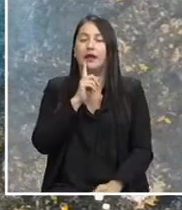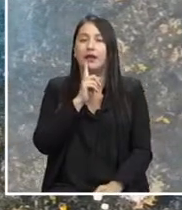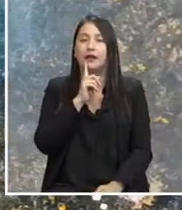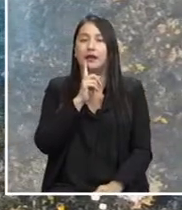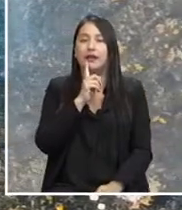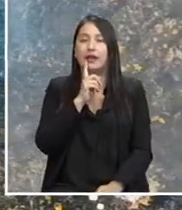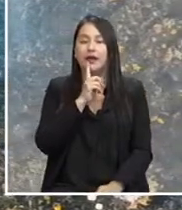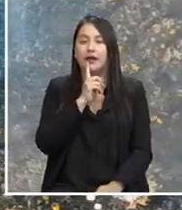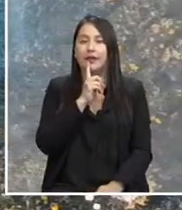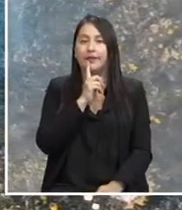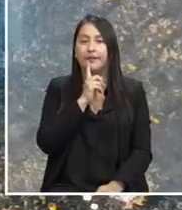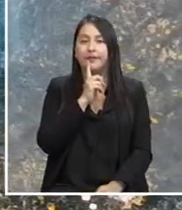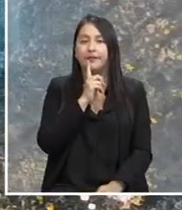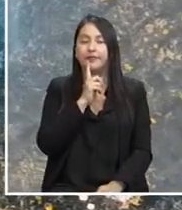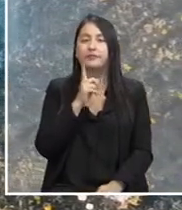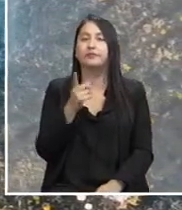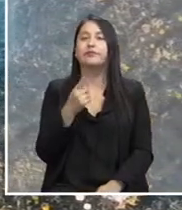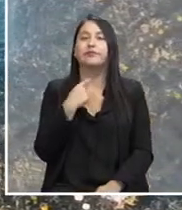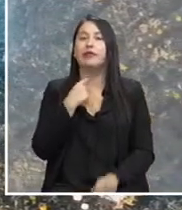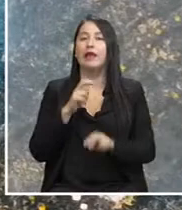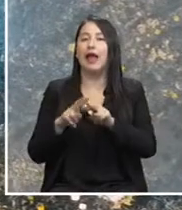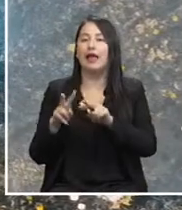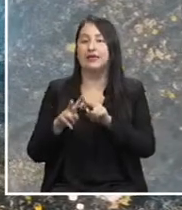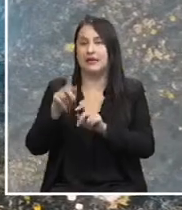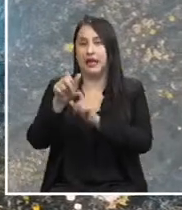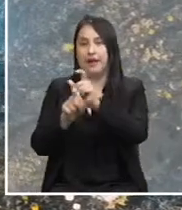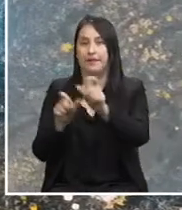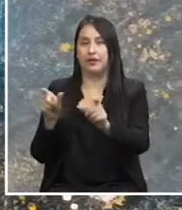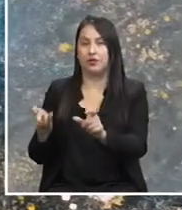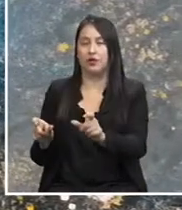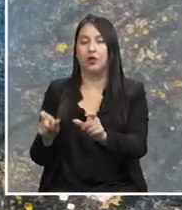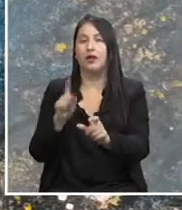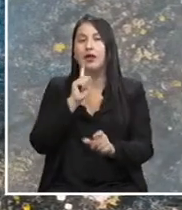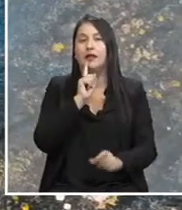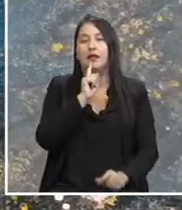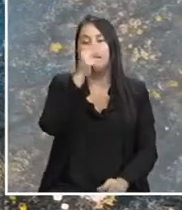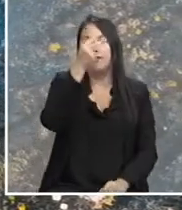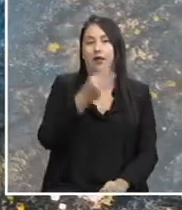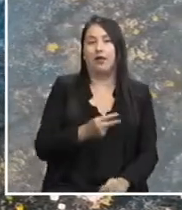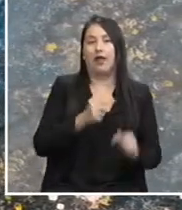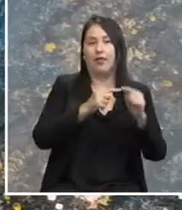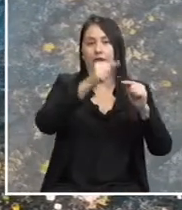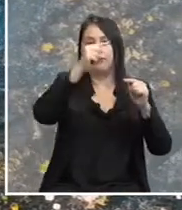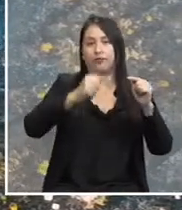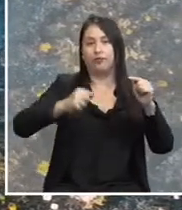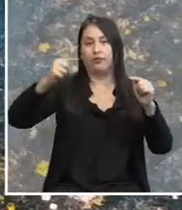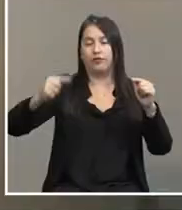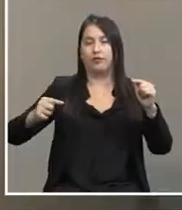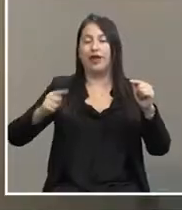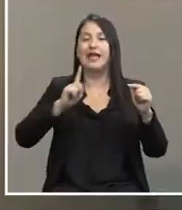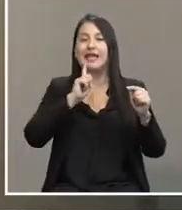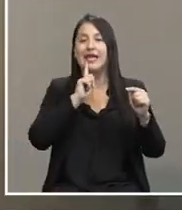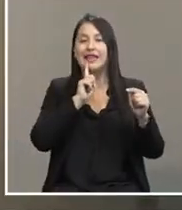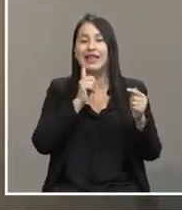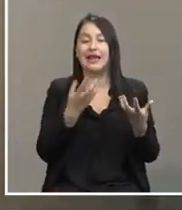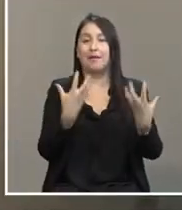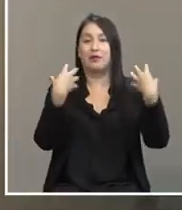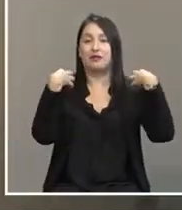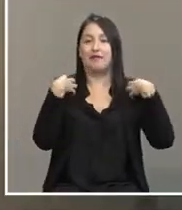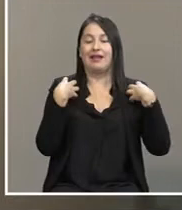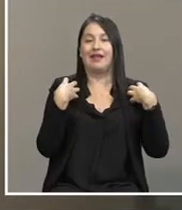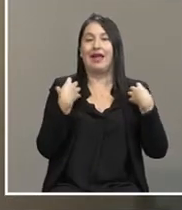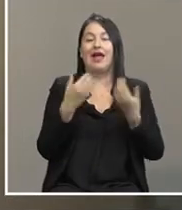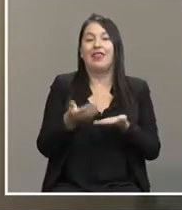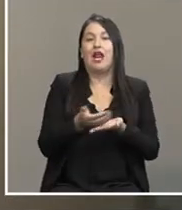el comportamiento de las personas, que tienen que ver con ciertas propiedades estadísticas que tiene la distribución de los ingresos, que